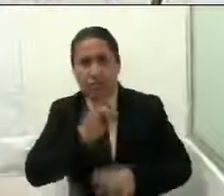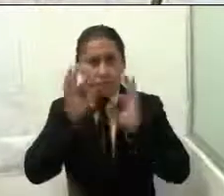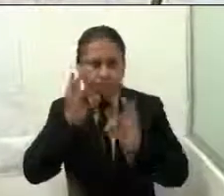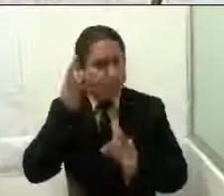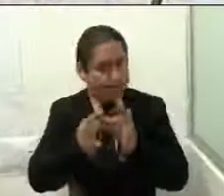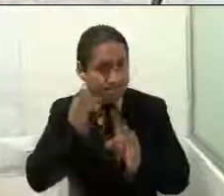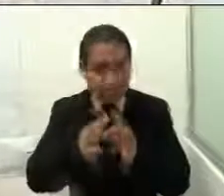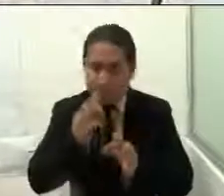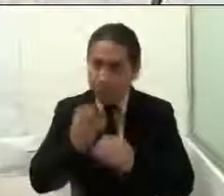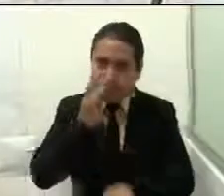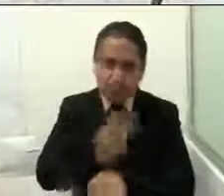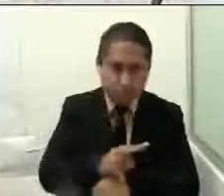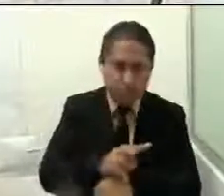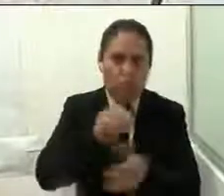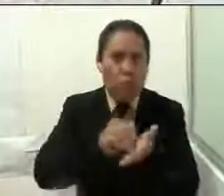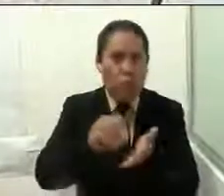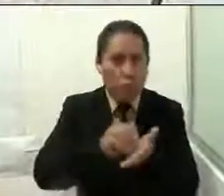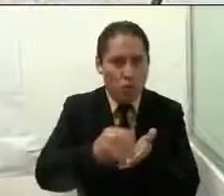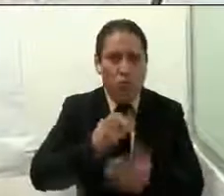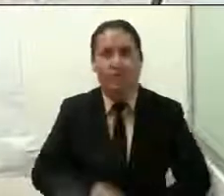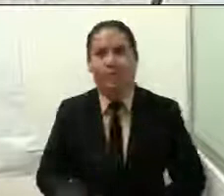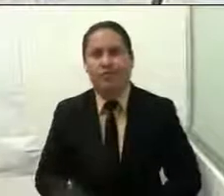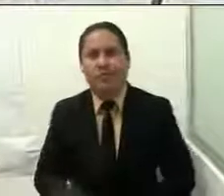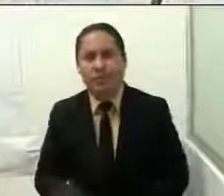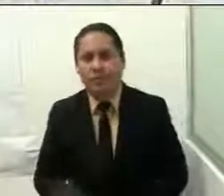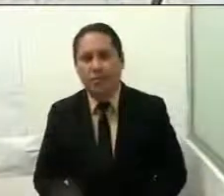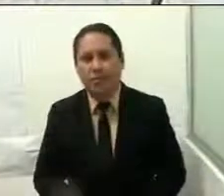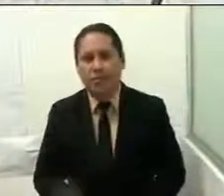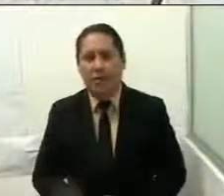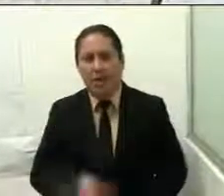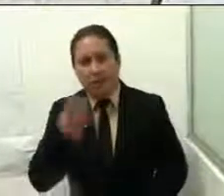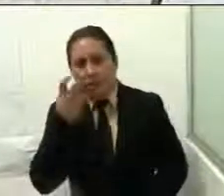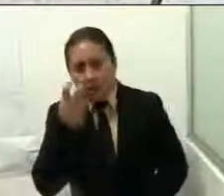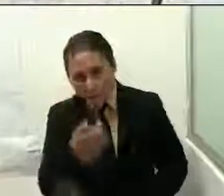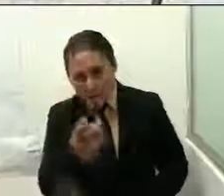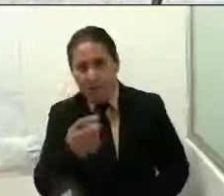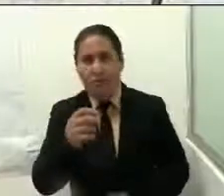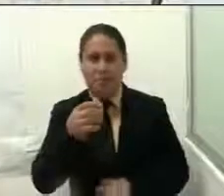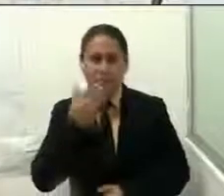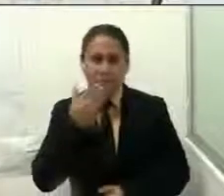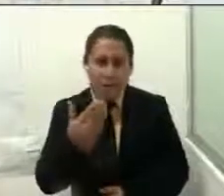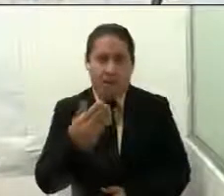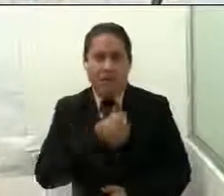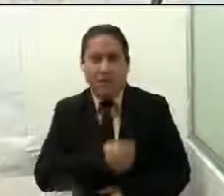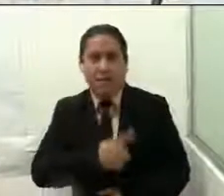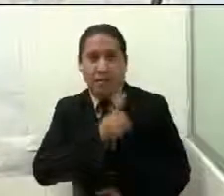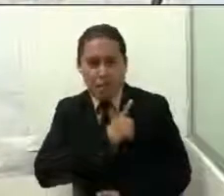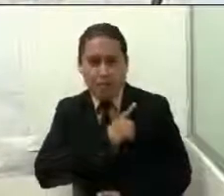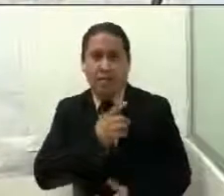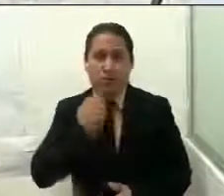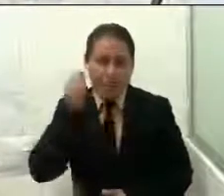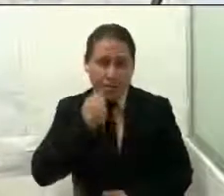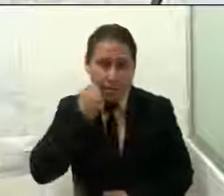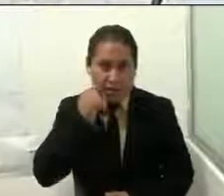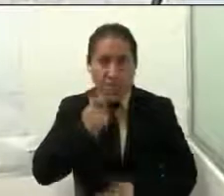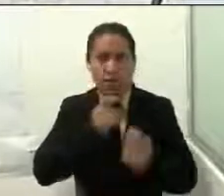en porcicultura adicionalmente en beneficio a la salud pública se gestiona